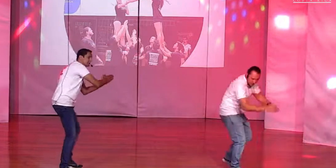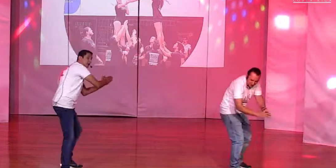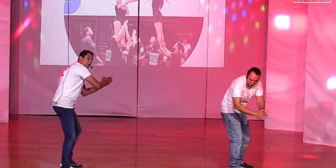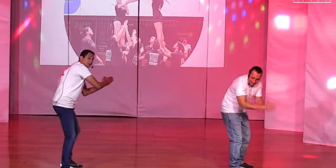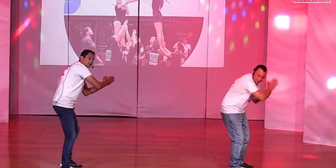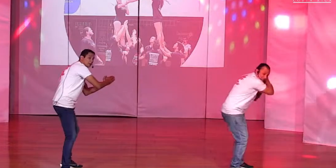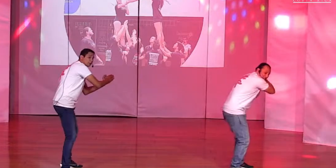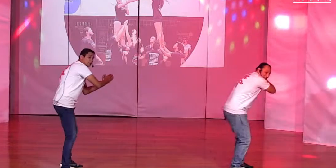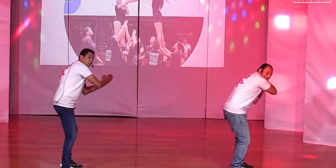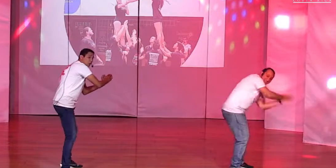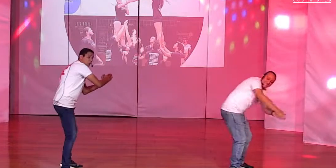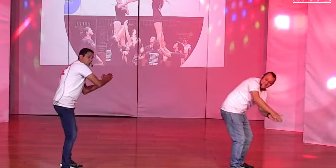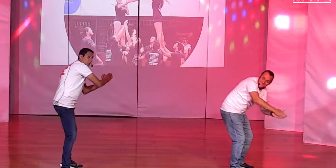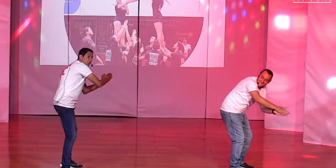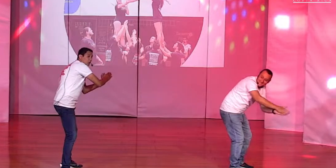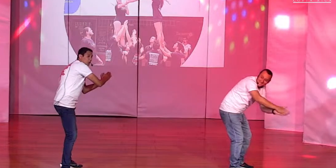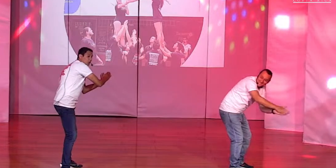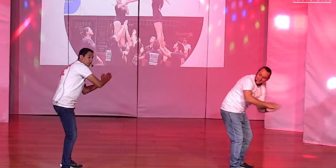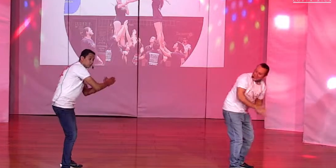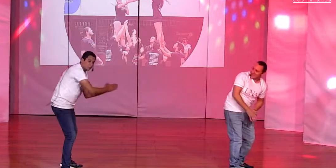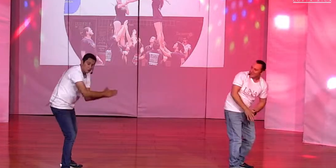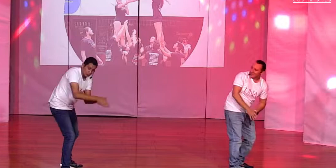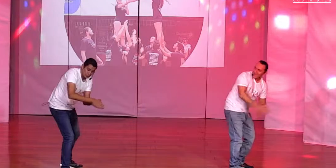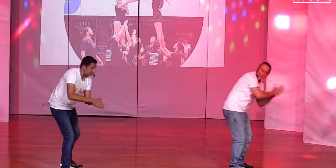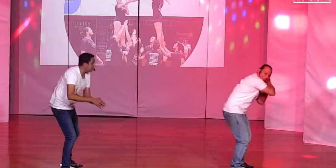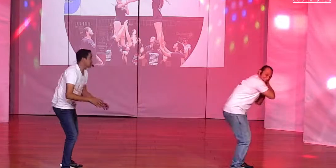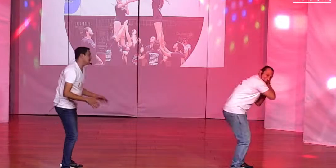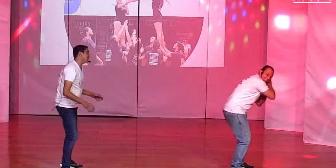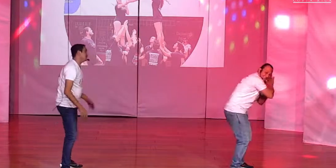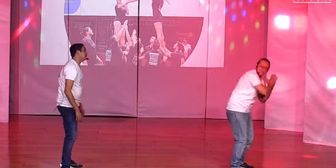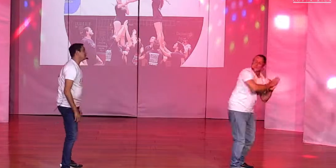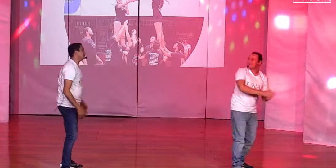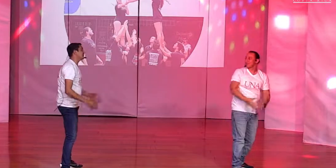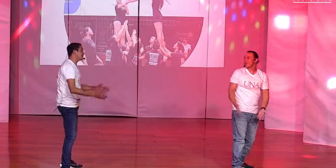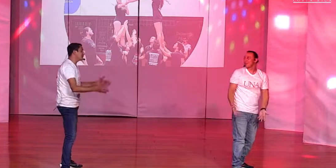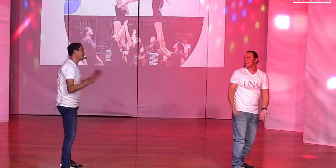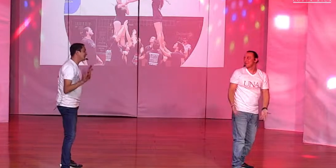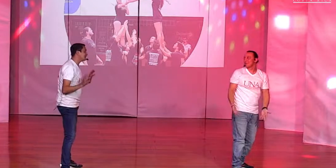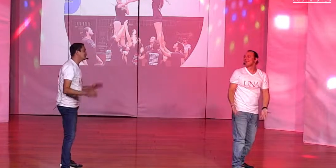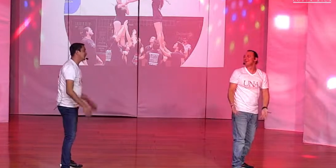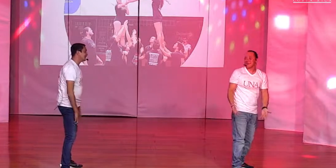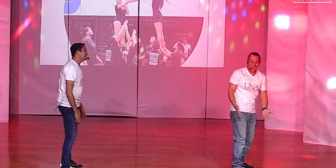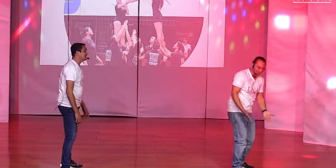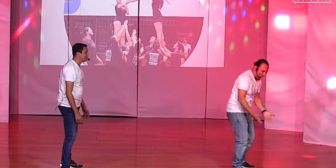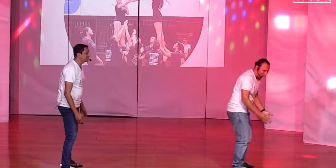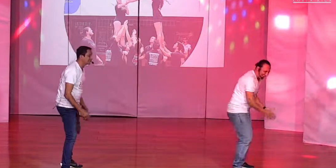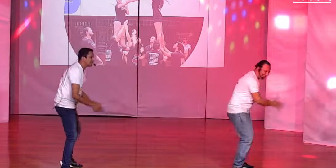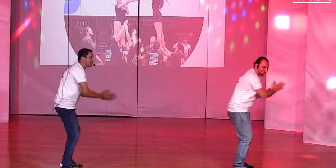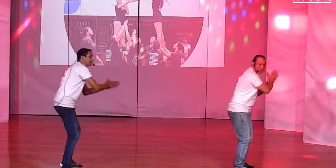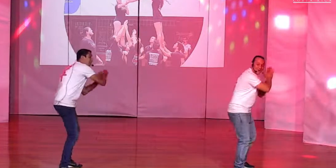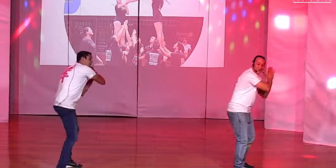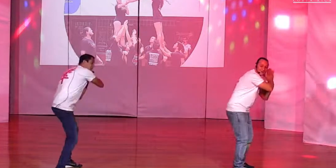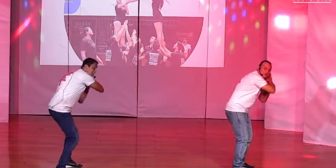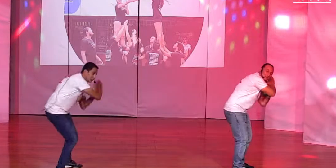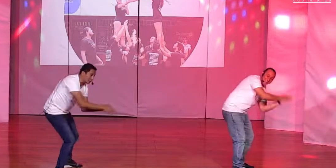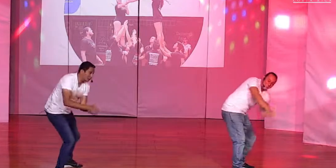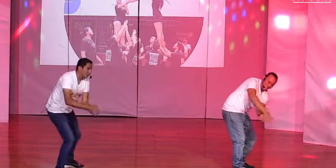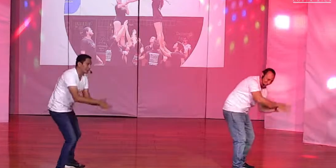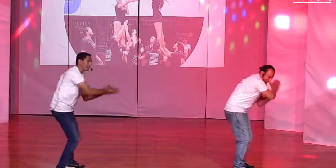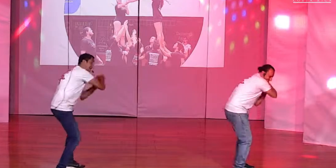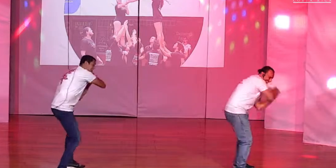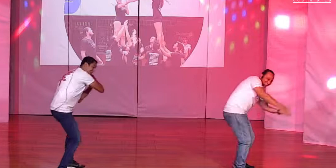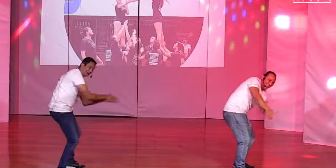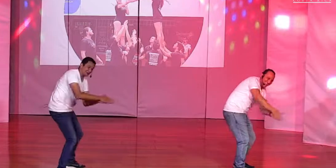allá. Buenísimo. Vámonos. Listo. Uno. Ey. Dos. No, lo teníamos bien. ¿Qué pasó? De nuevo, vamos.